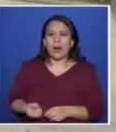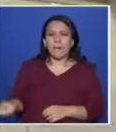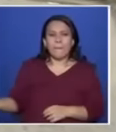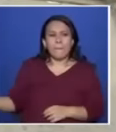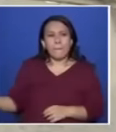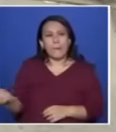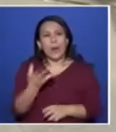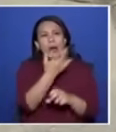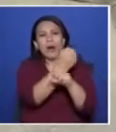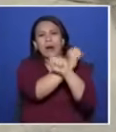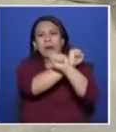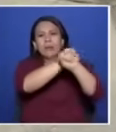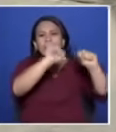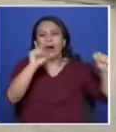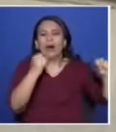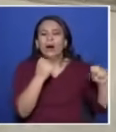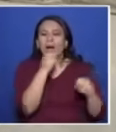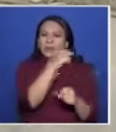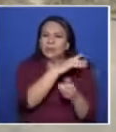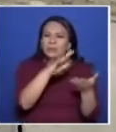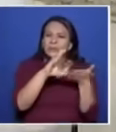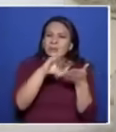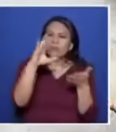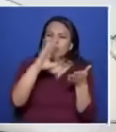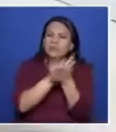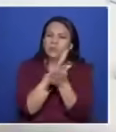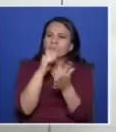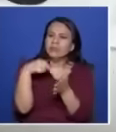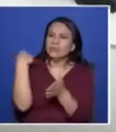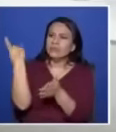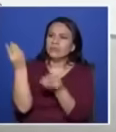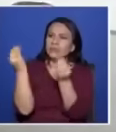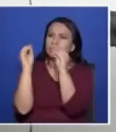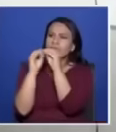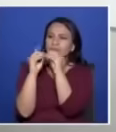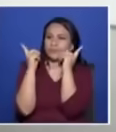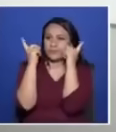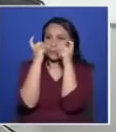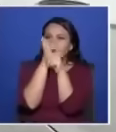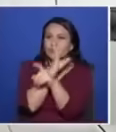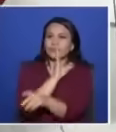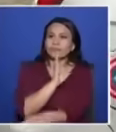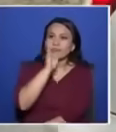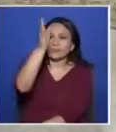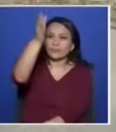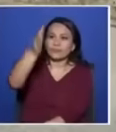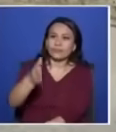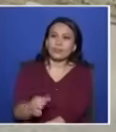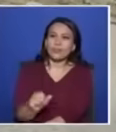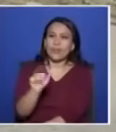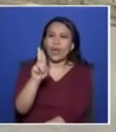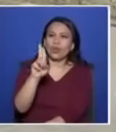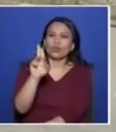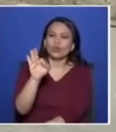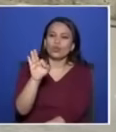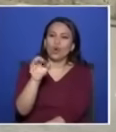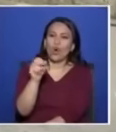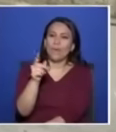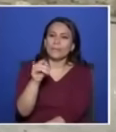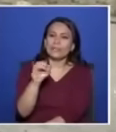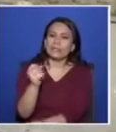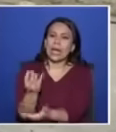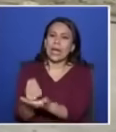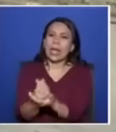esta unidad y algunas unidades más educativas que están en esta zona por el cobro de extorsiones,